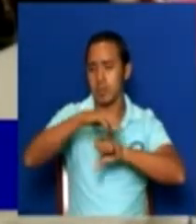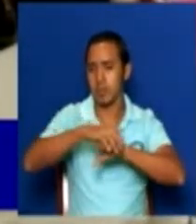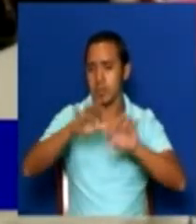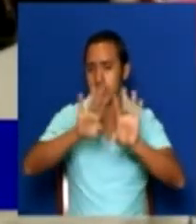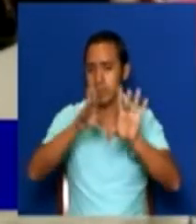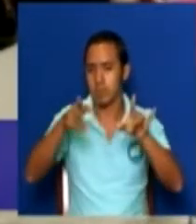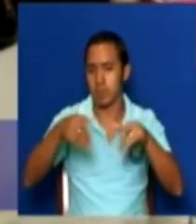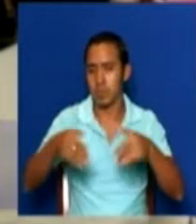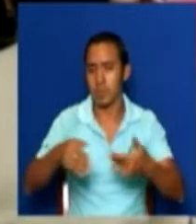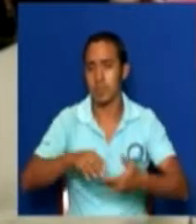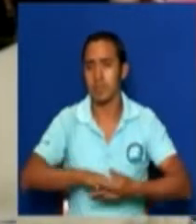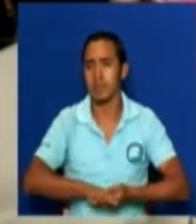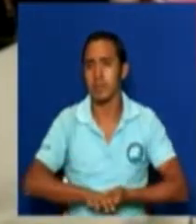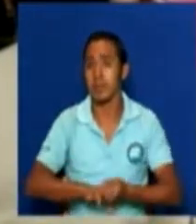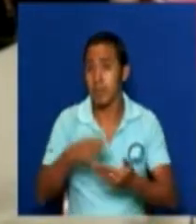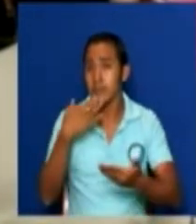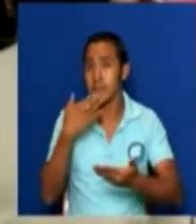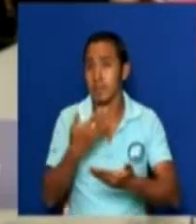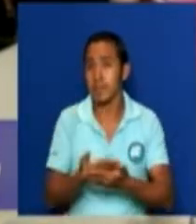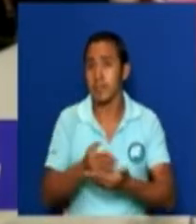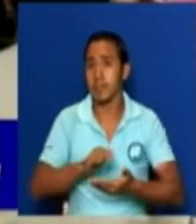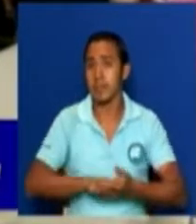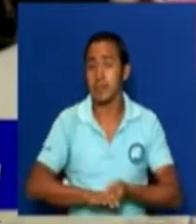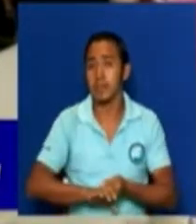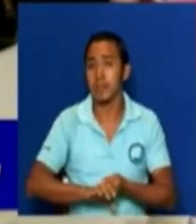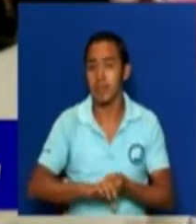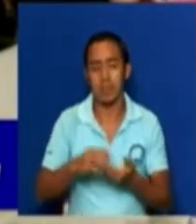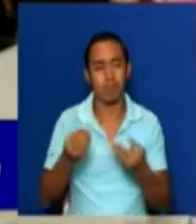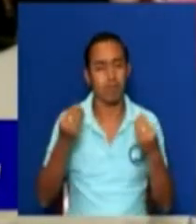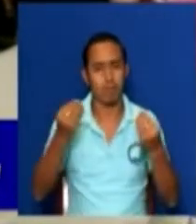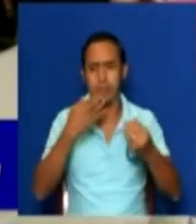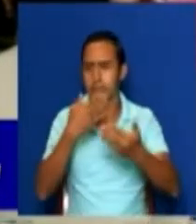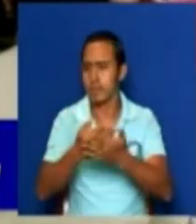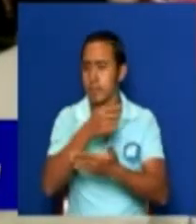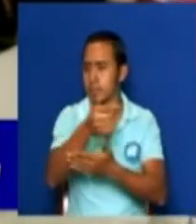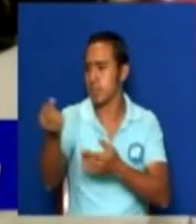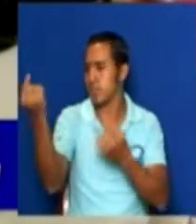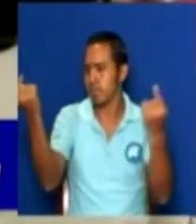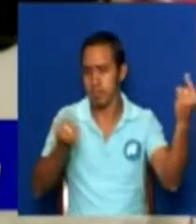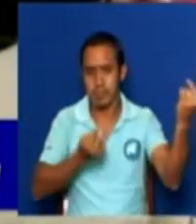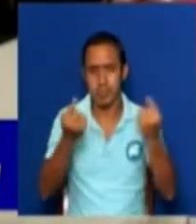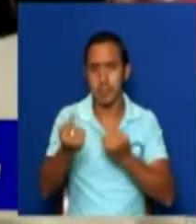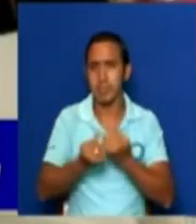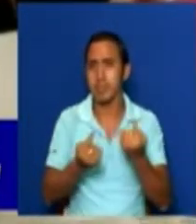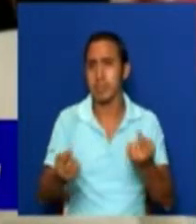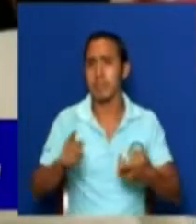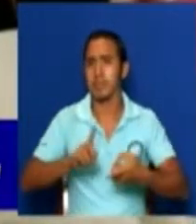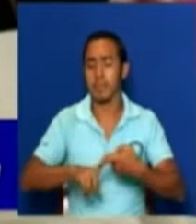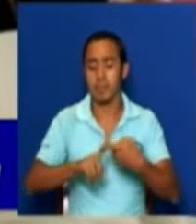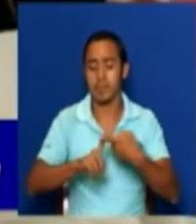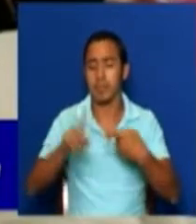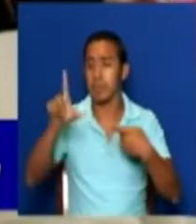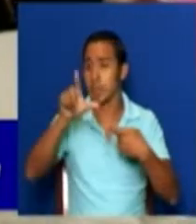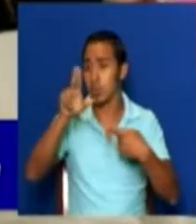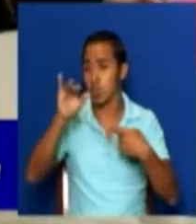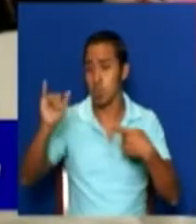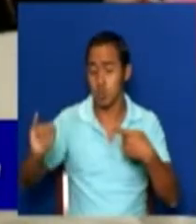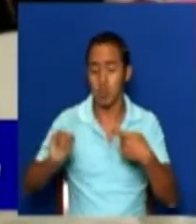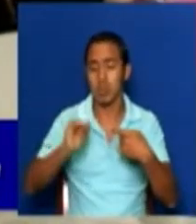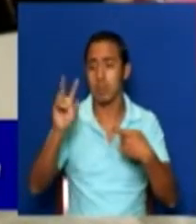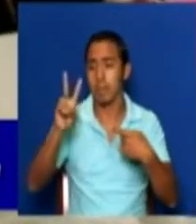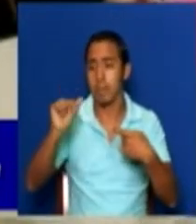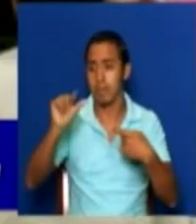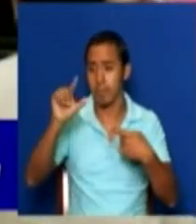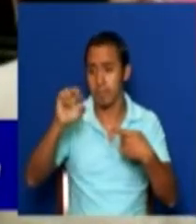Gremiales. Gracias. Bueno, agradecer, ¿verdad?, la presencia de la señora Lucy Valenti, que nos hizo